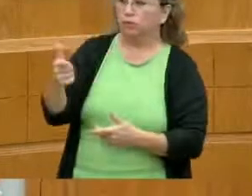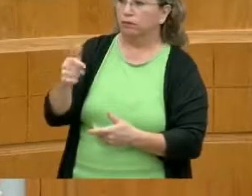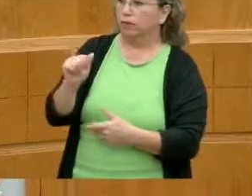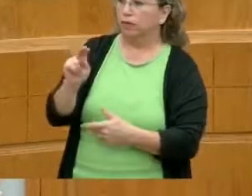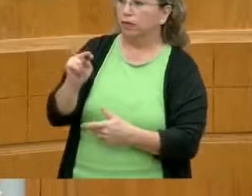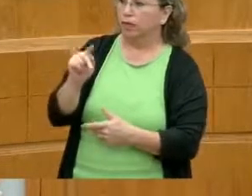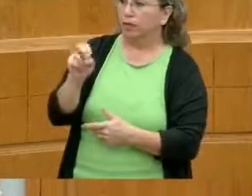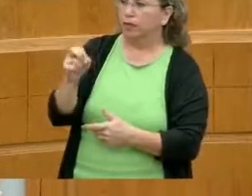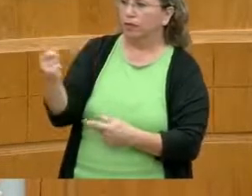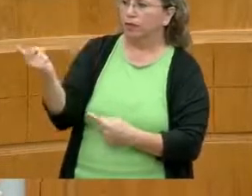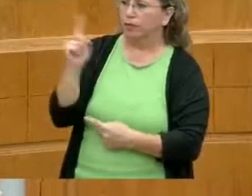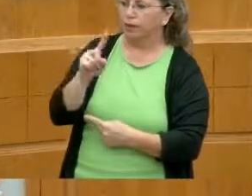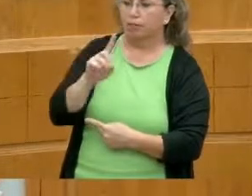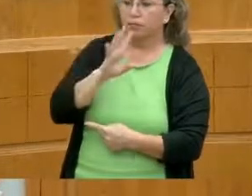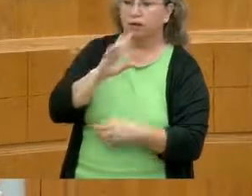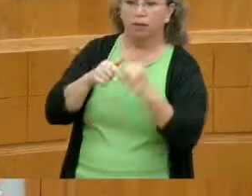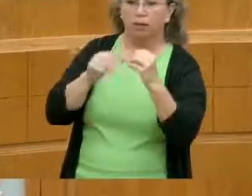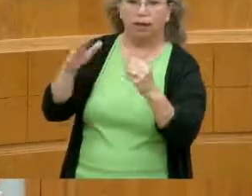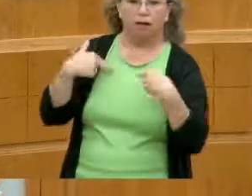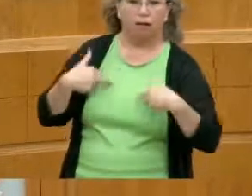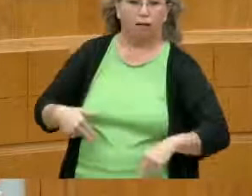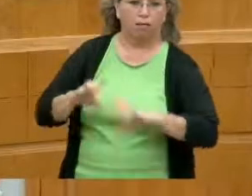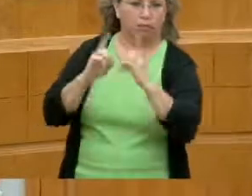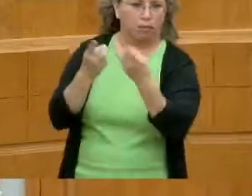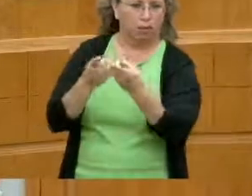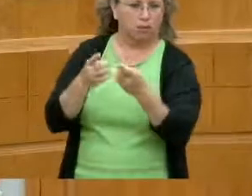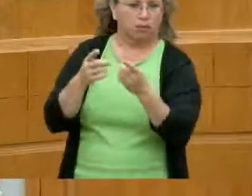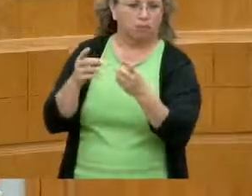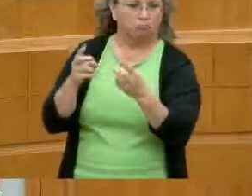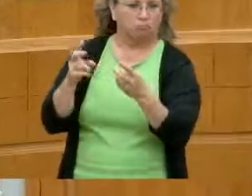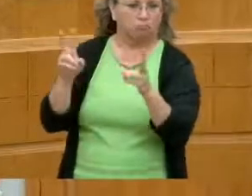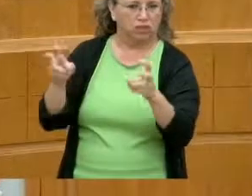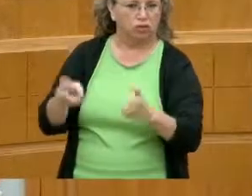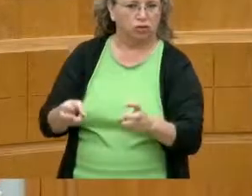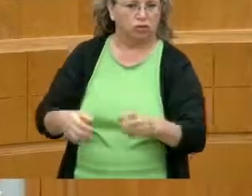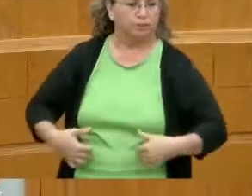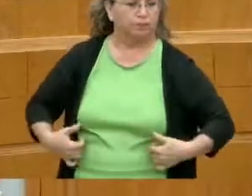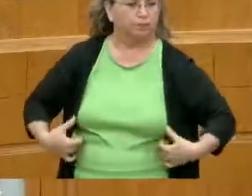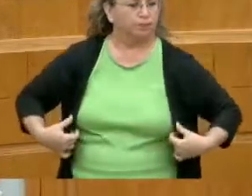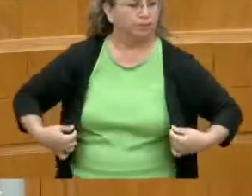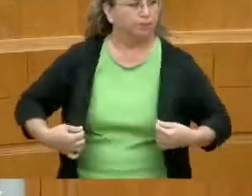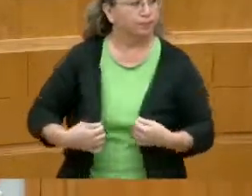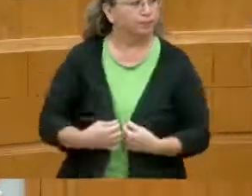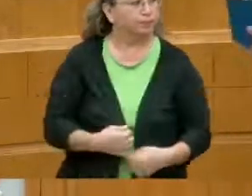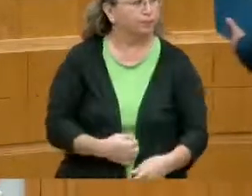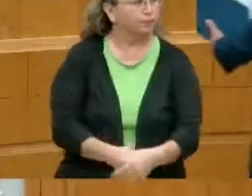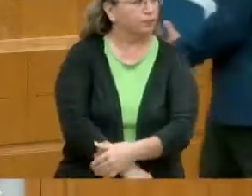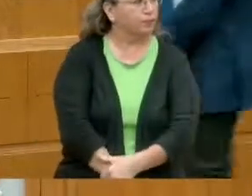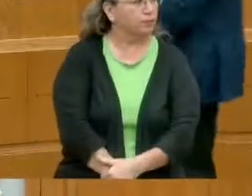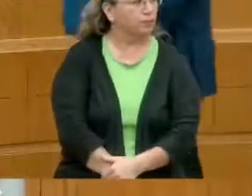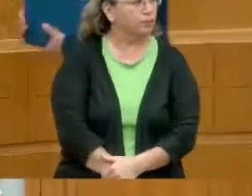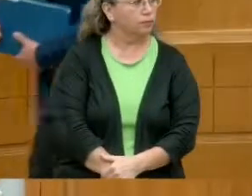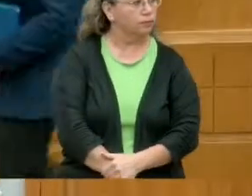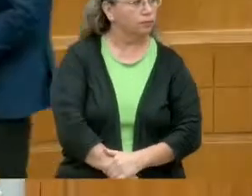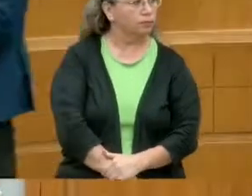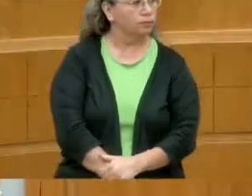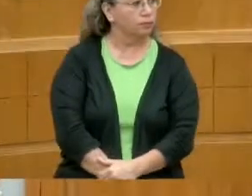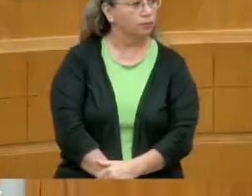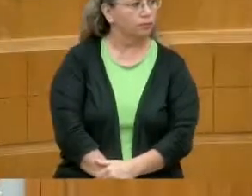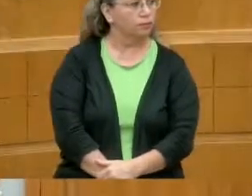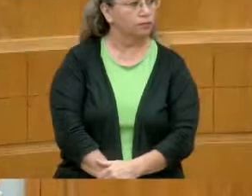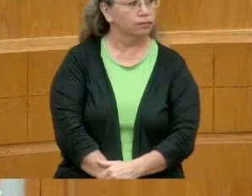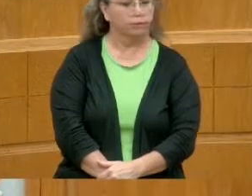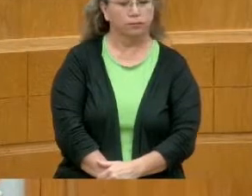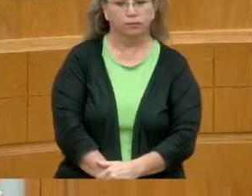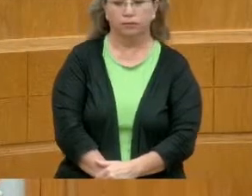the health district-related issues. El gobernador del día de hoy anunció la reapertura del estado fase 2. La juez